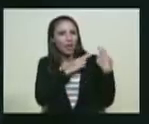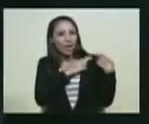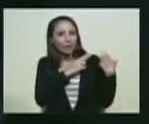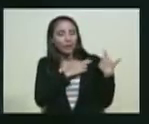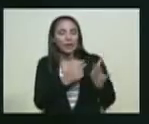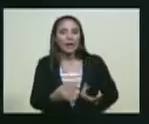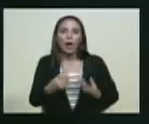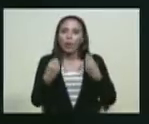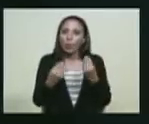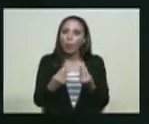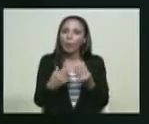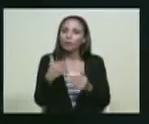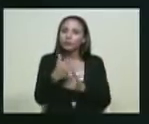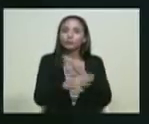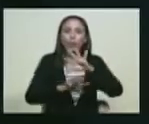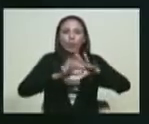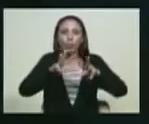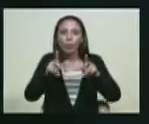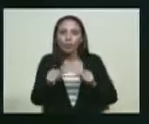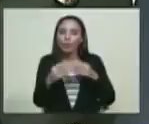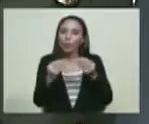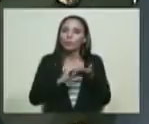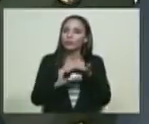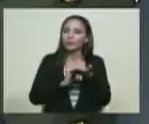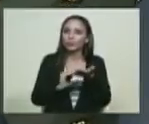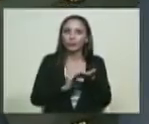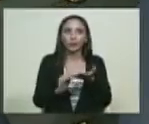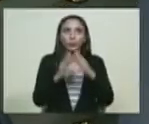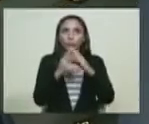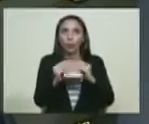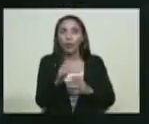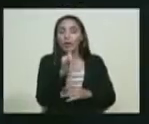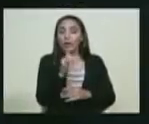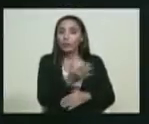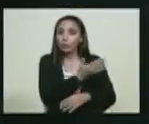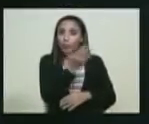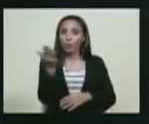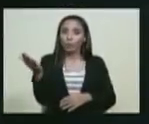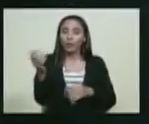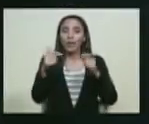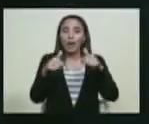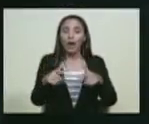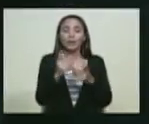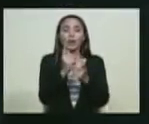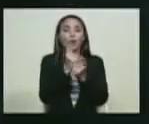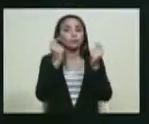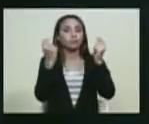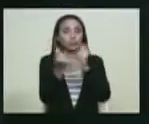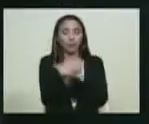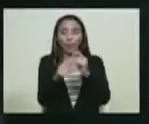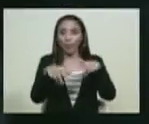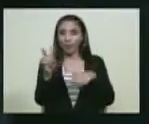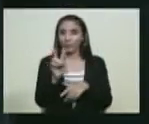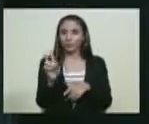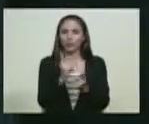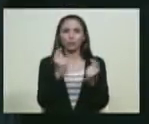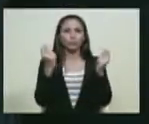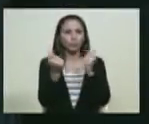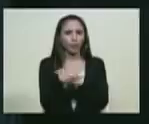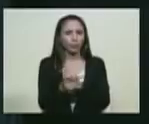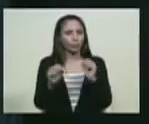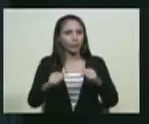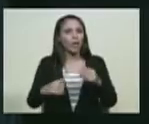corrupción. Como le informamos, presidente, le informamos a todo el país que viene una nueva etapa que a medida